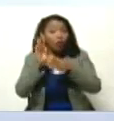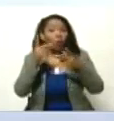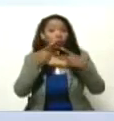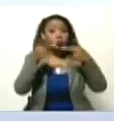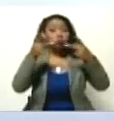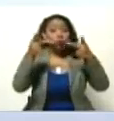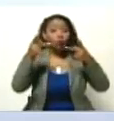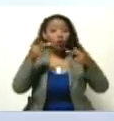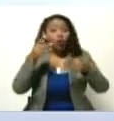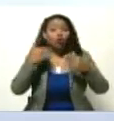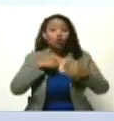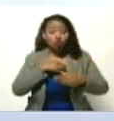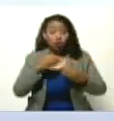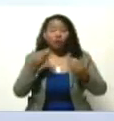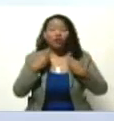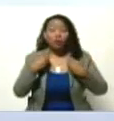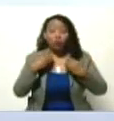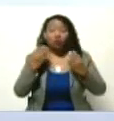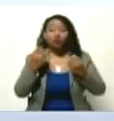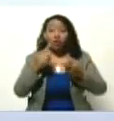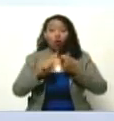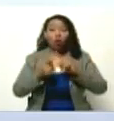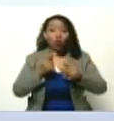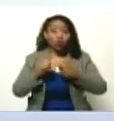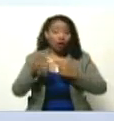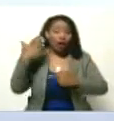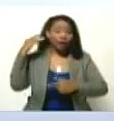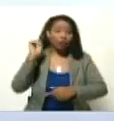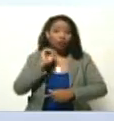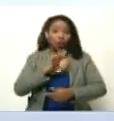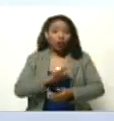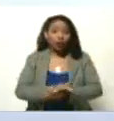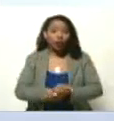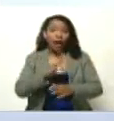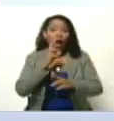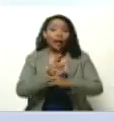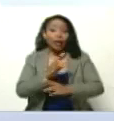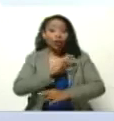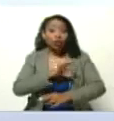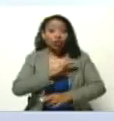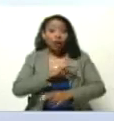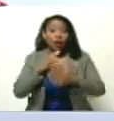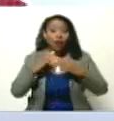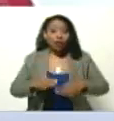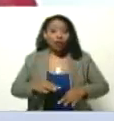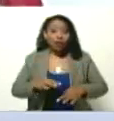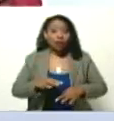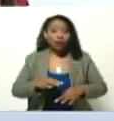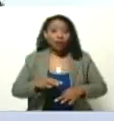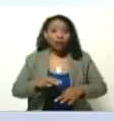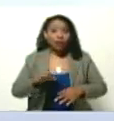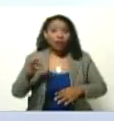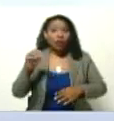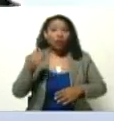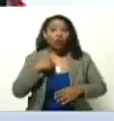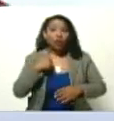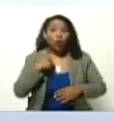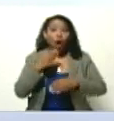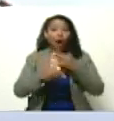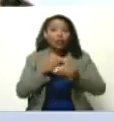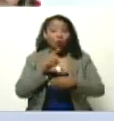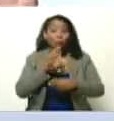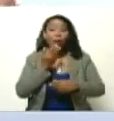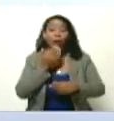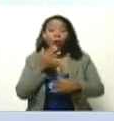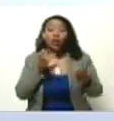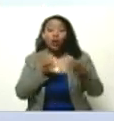nosotros, muchísimas cosas. Redes sociales o físicas. Déjeme usted haciendo una reunión, porque y les